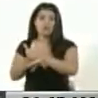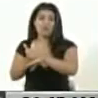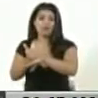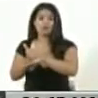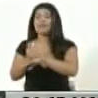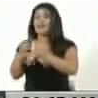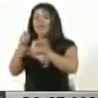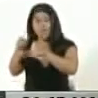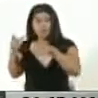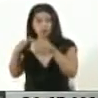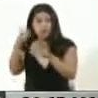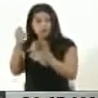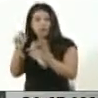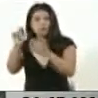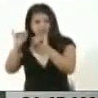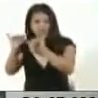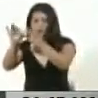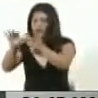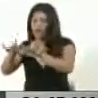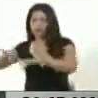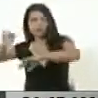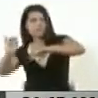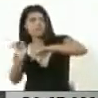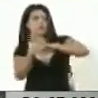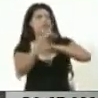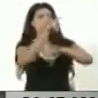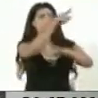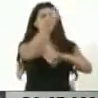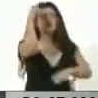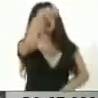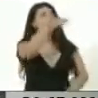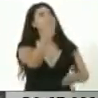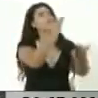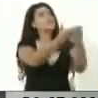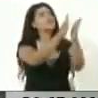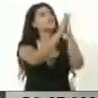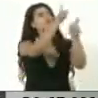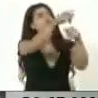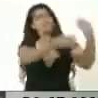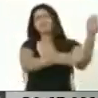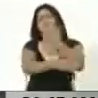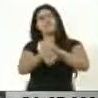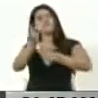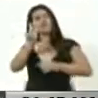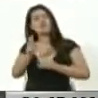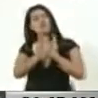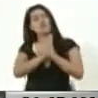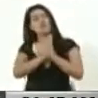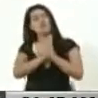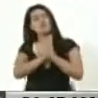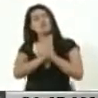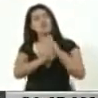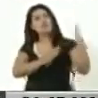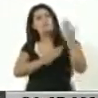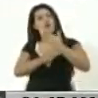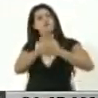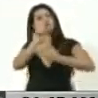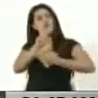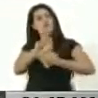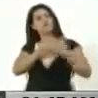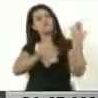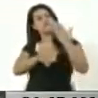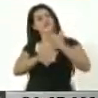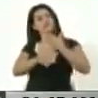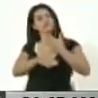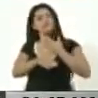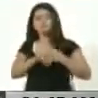una carta, y al presidente Trump, pidiéndole sanciones a Venezuela en paralelo con esto. ¿Sobre la base de qué argumento? Pero eso coincidió